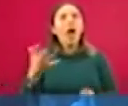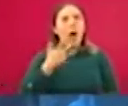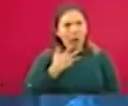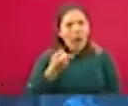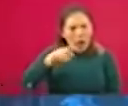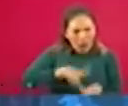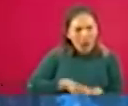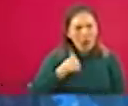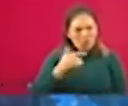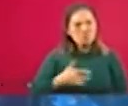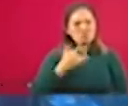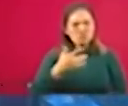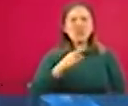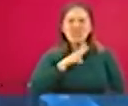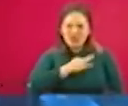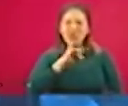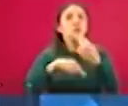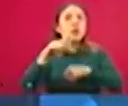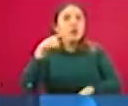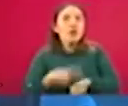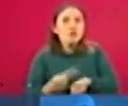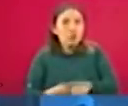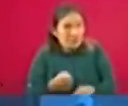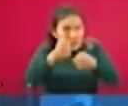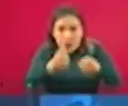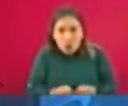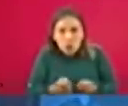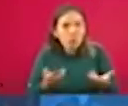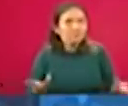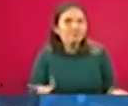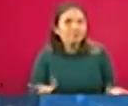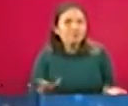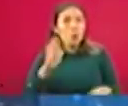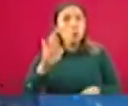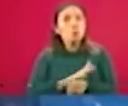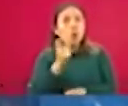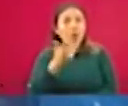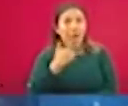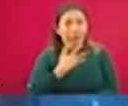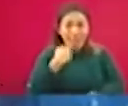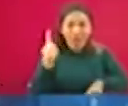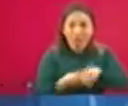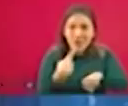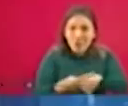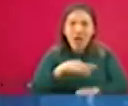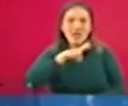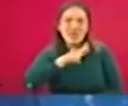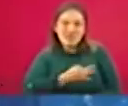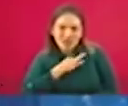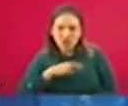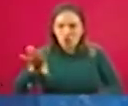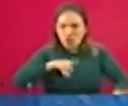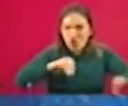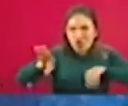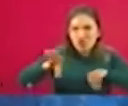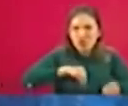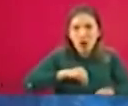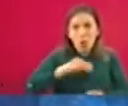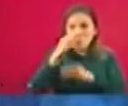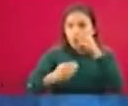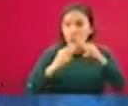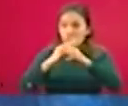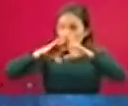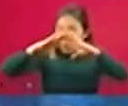la semana sus predicciones, dijo el 8 de mayo. Para una analogía accesible a todo el público, es como